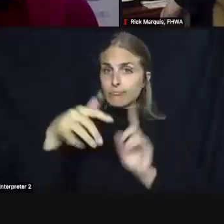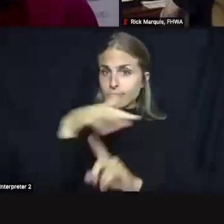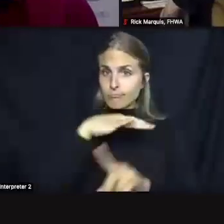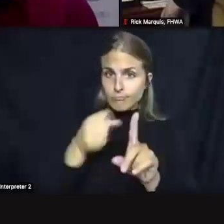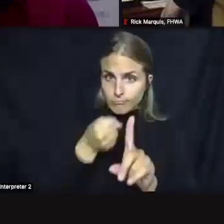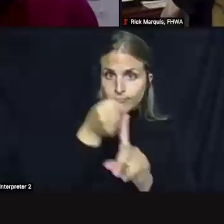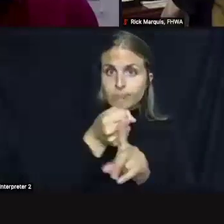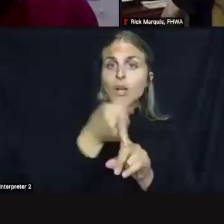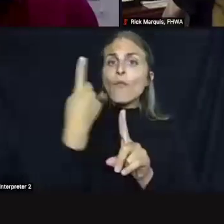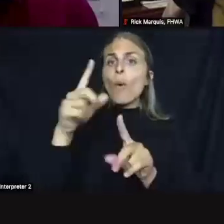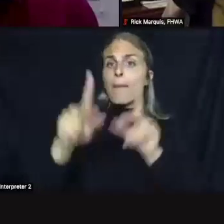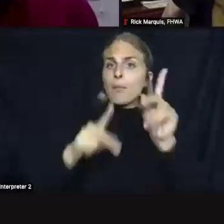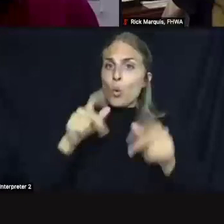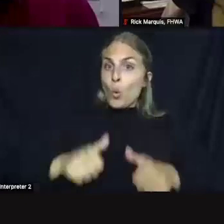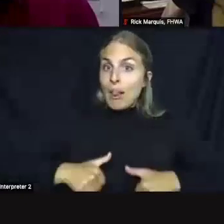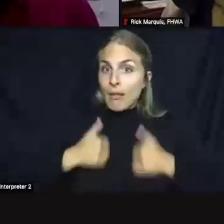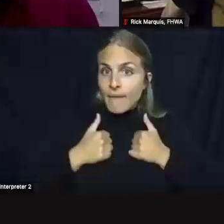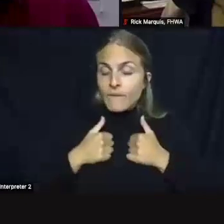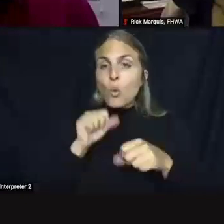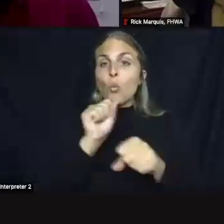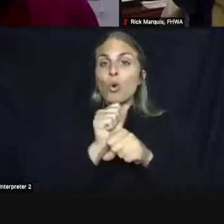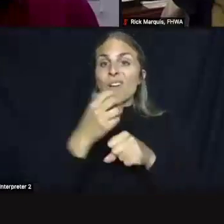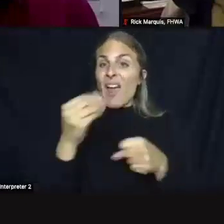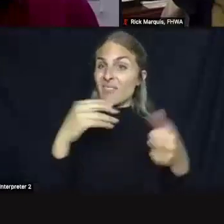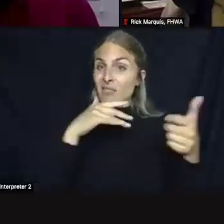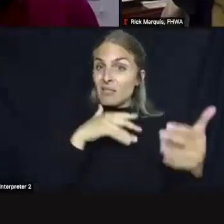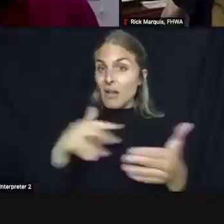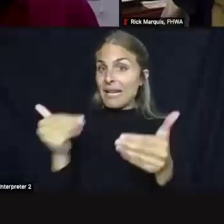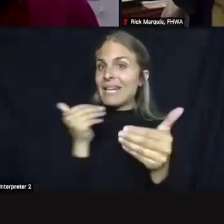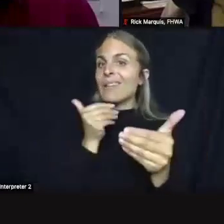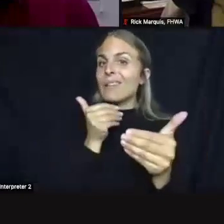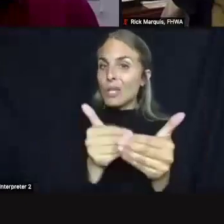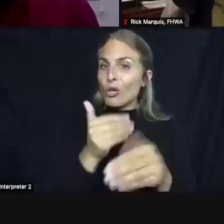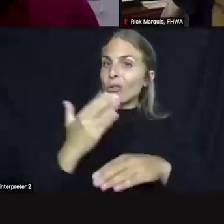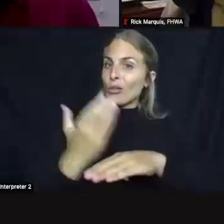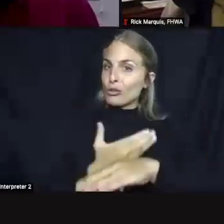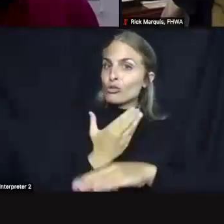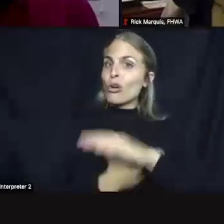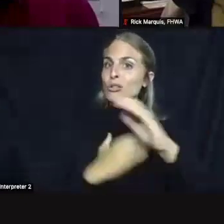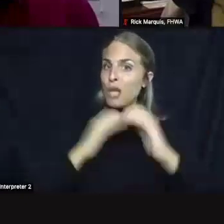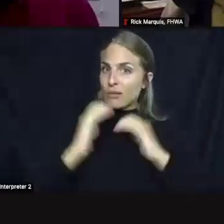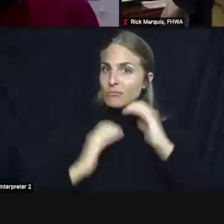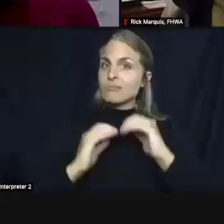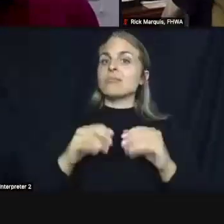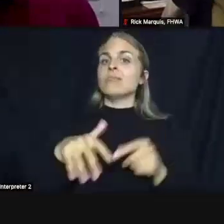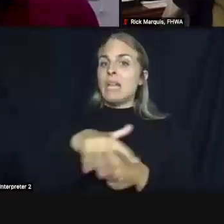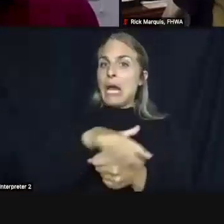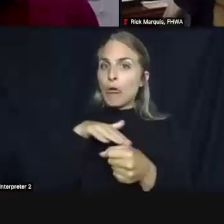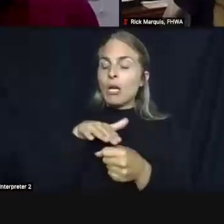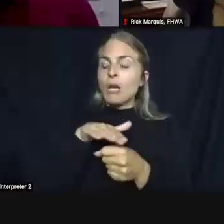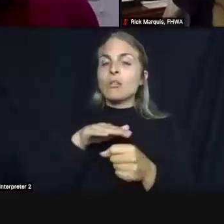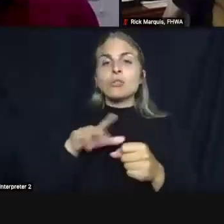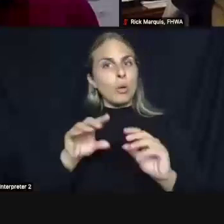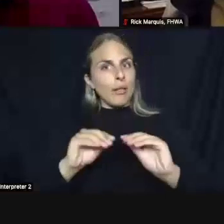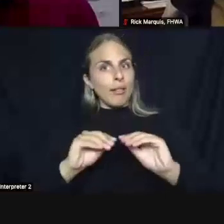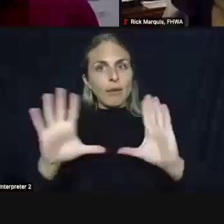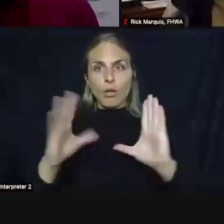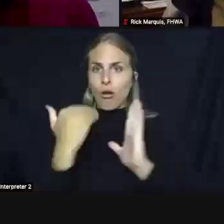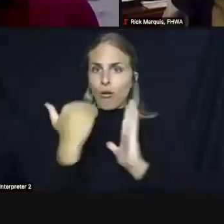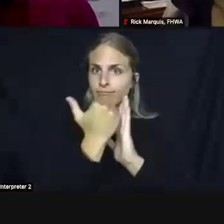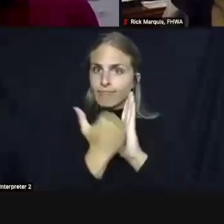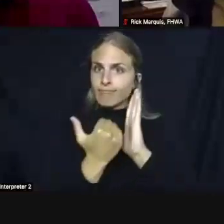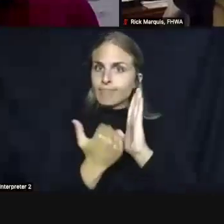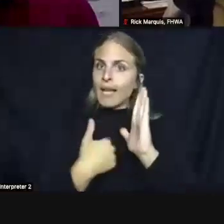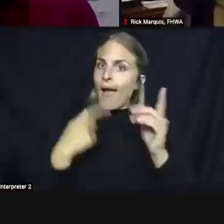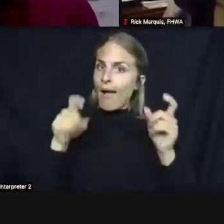potencial para impactos negativos ambientales para las personas que trabajan y viven y estudian en esa zona. Se debe de